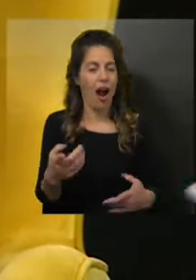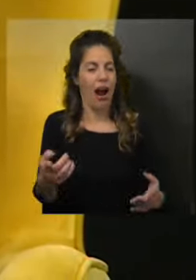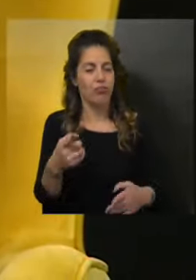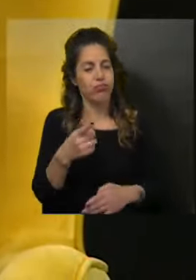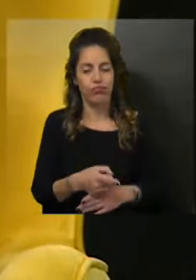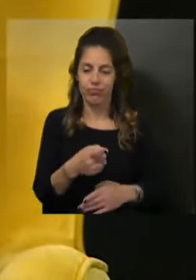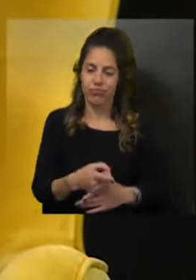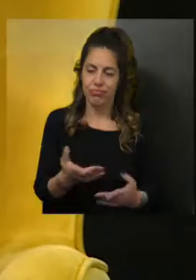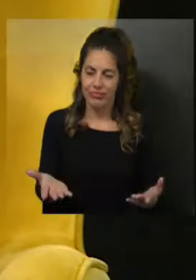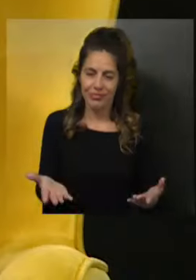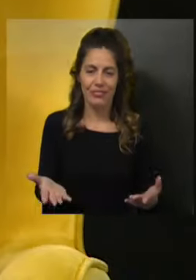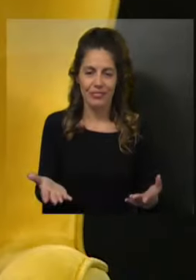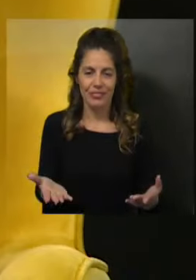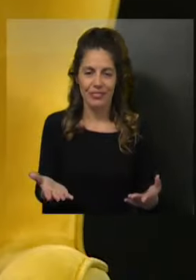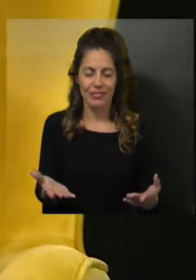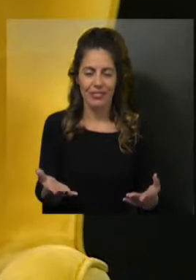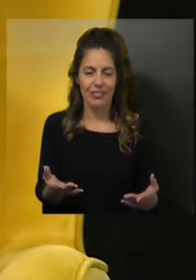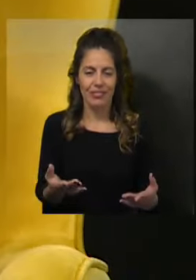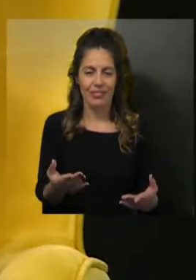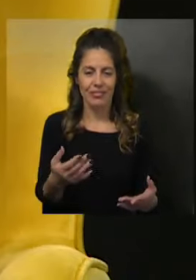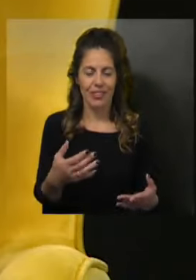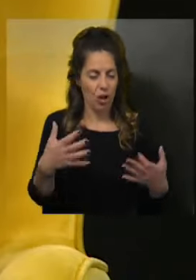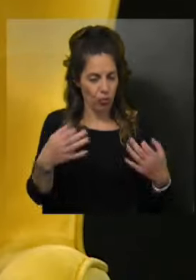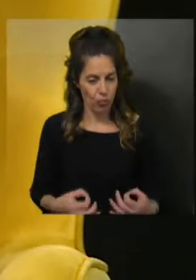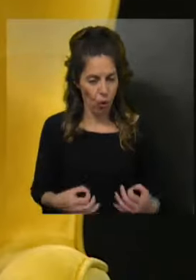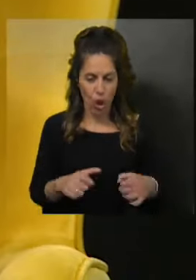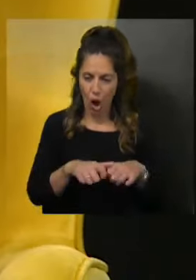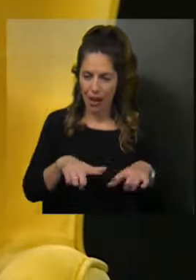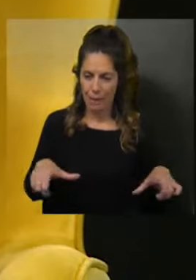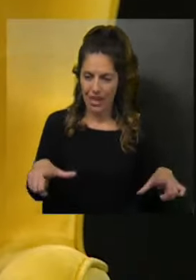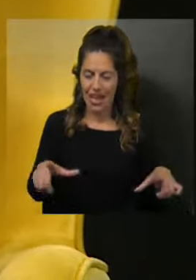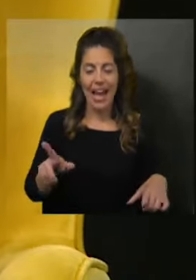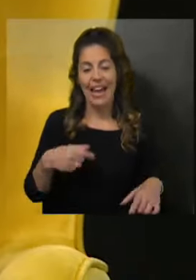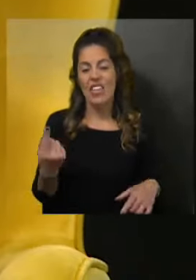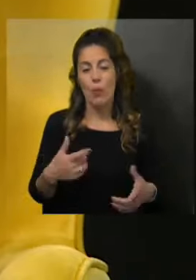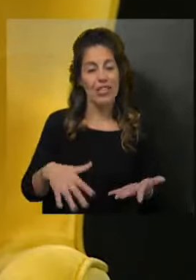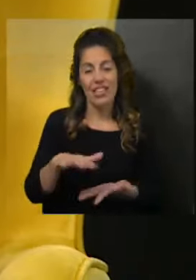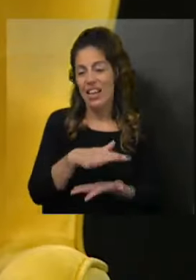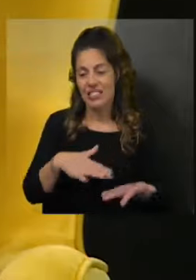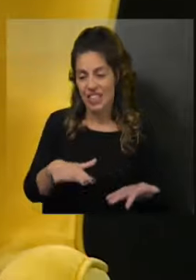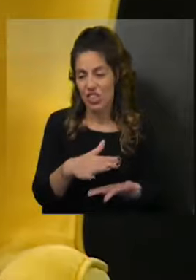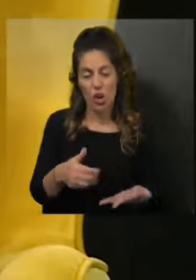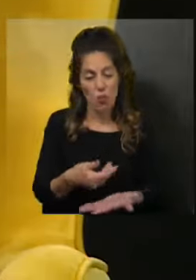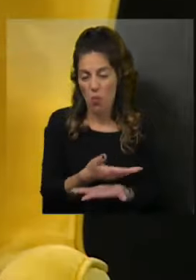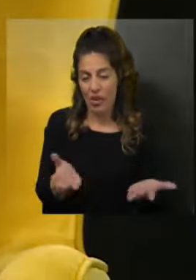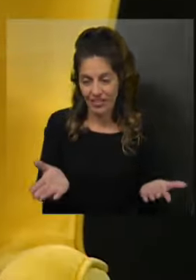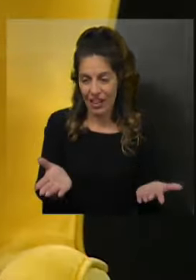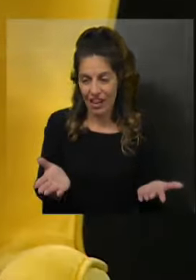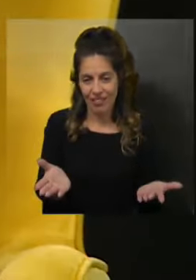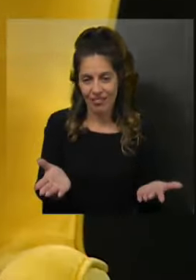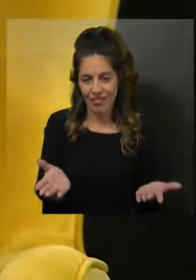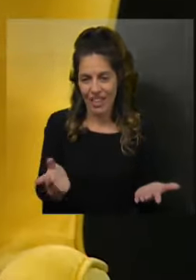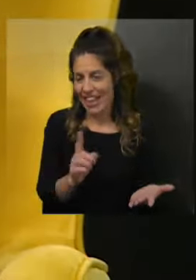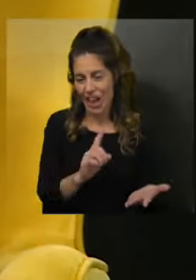de eh la moralidad Por decirlo de alguna manera y después en los hechos termina demostrando